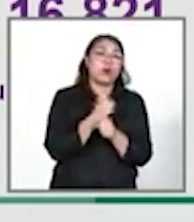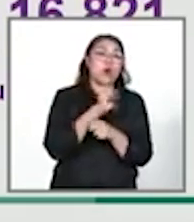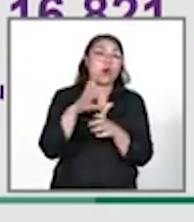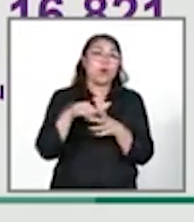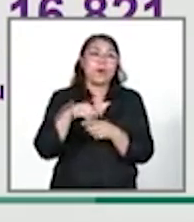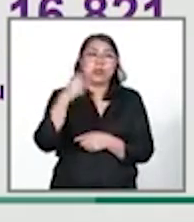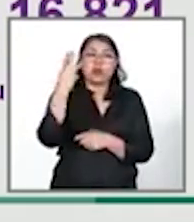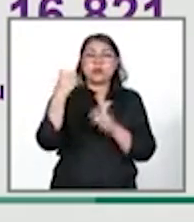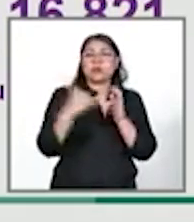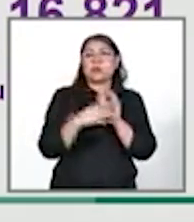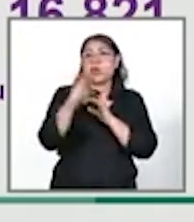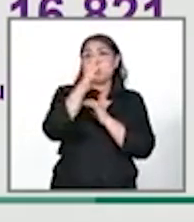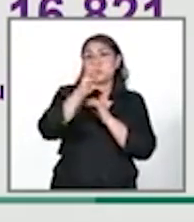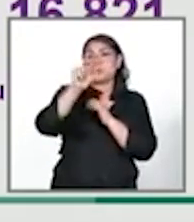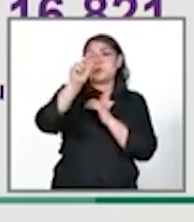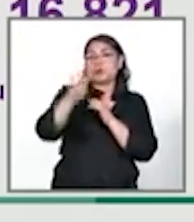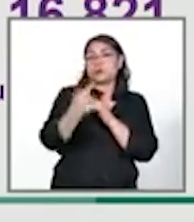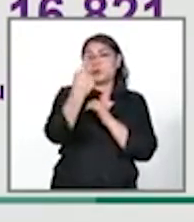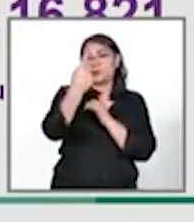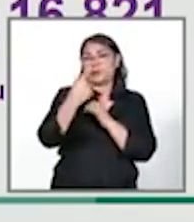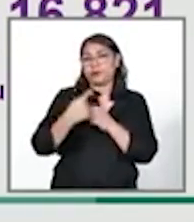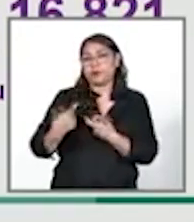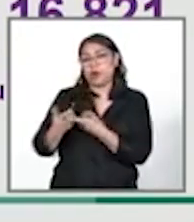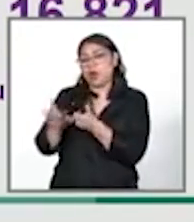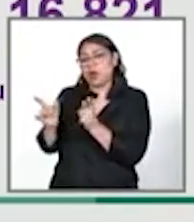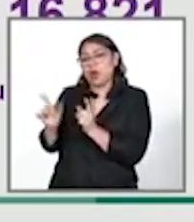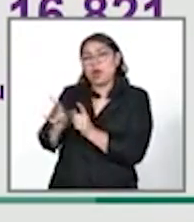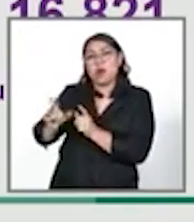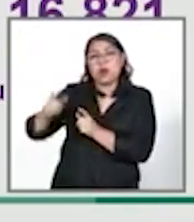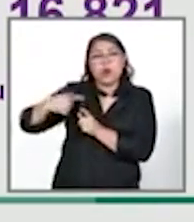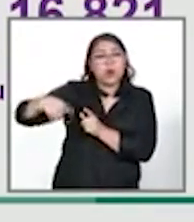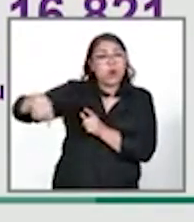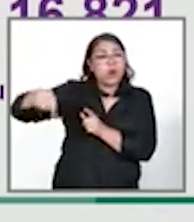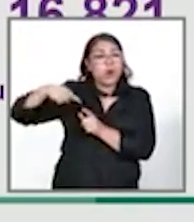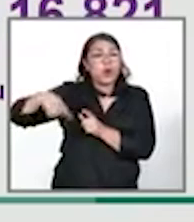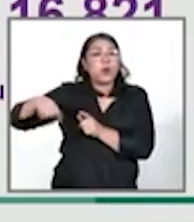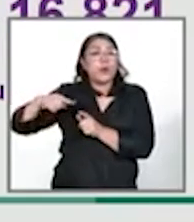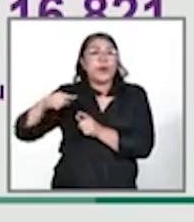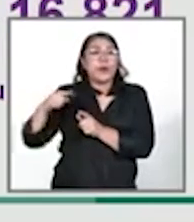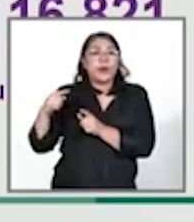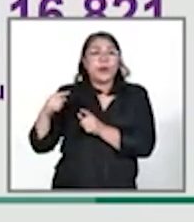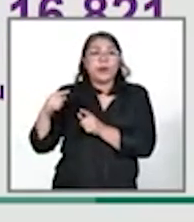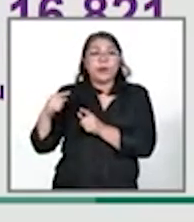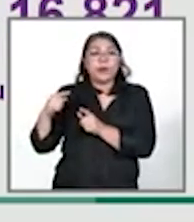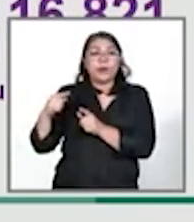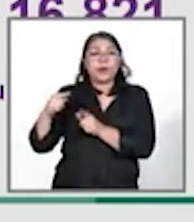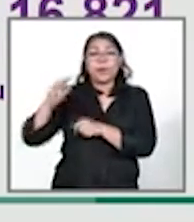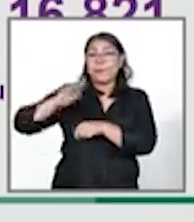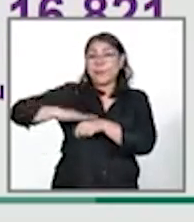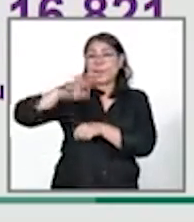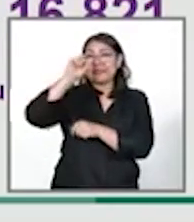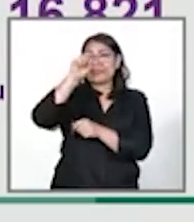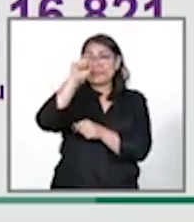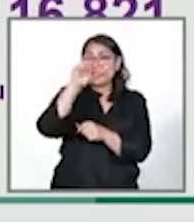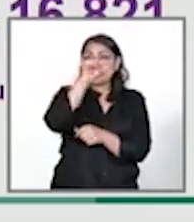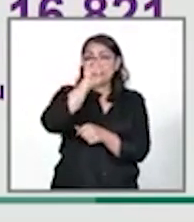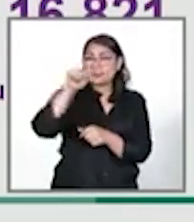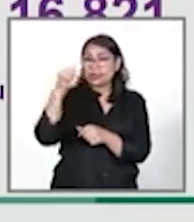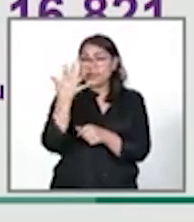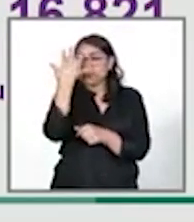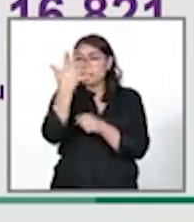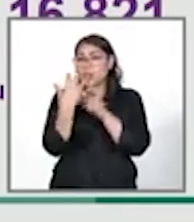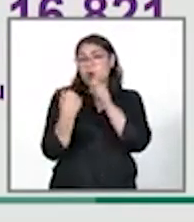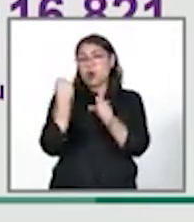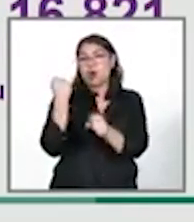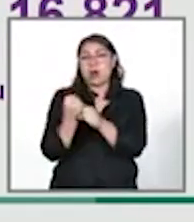con 3.381 casos. Y por último, el grupo de mayor de 65 años de